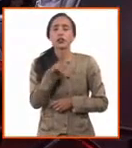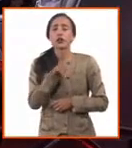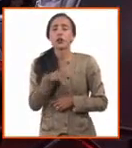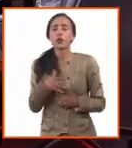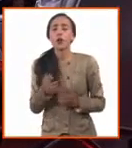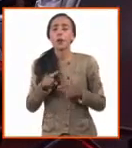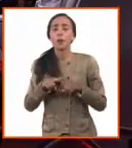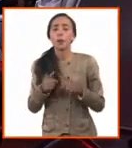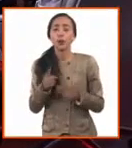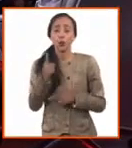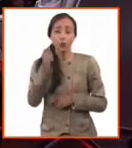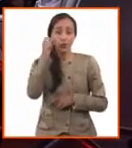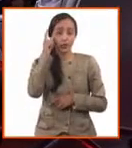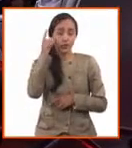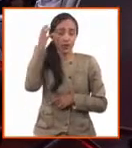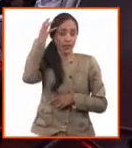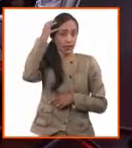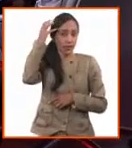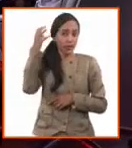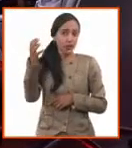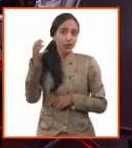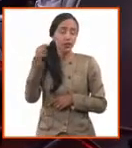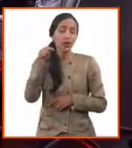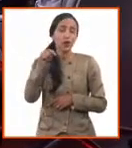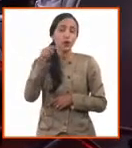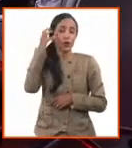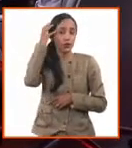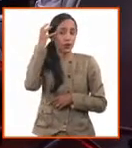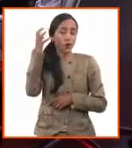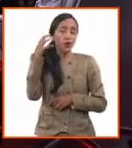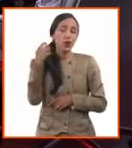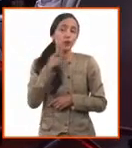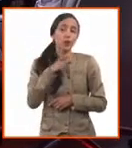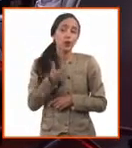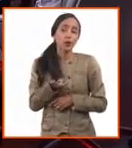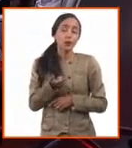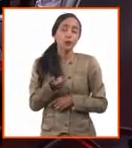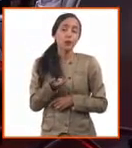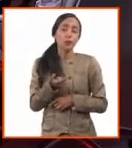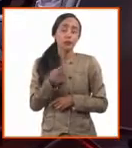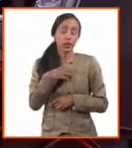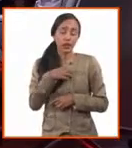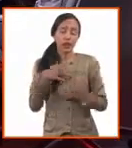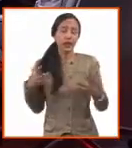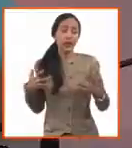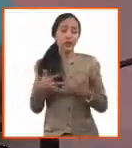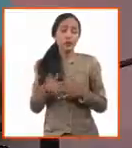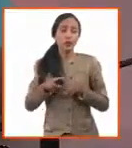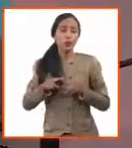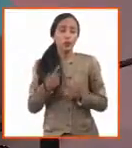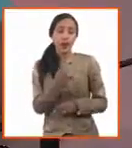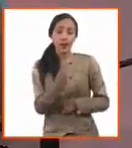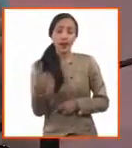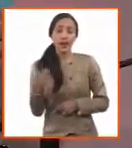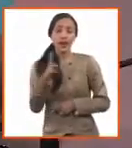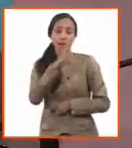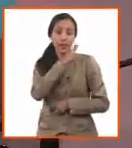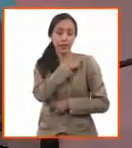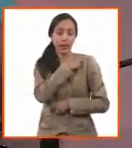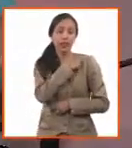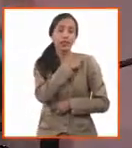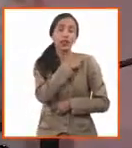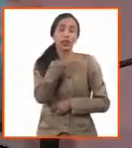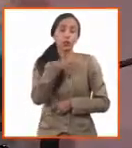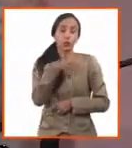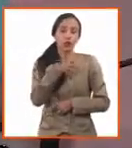porque una de las ideas del gobierno más barato de la comuna tenía que ver con que cada dirigente tuviera